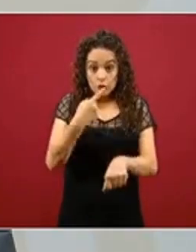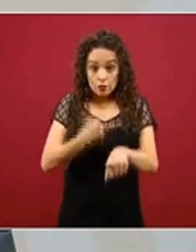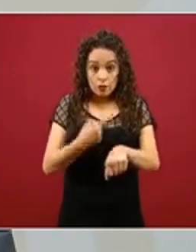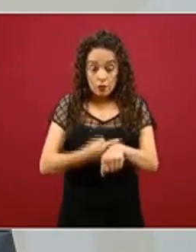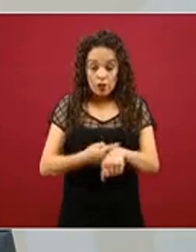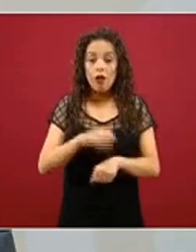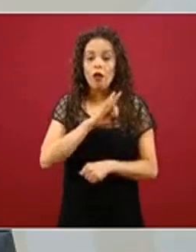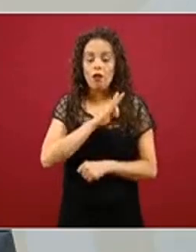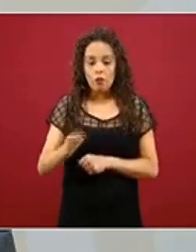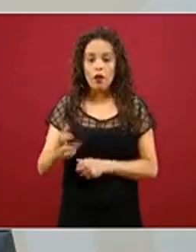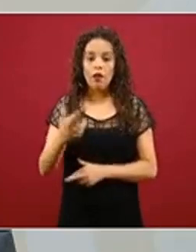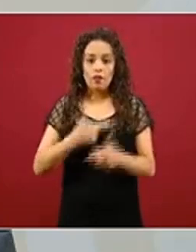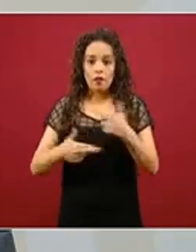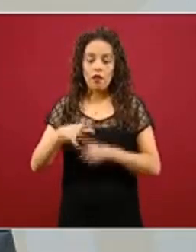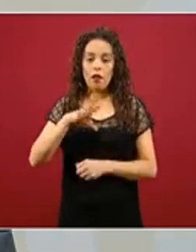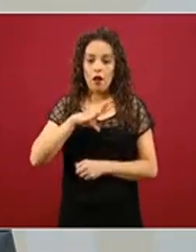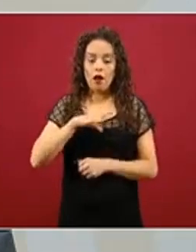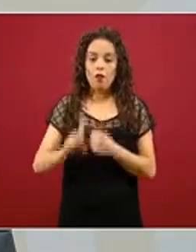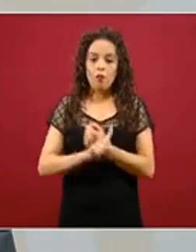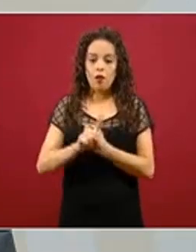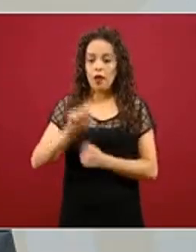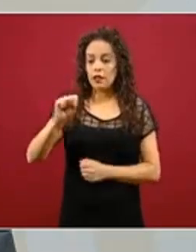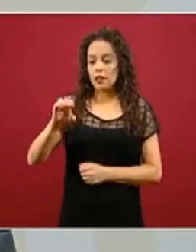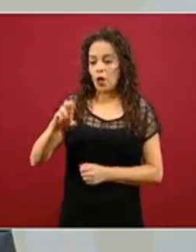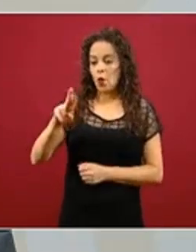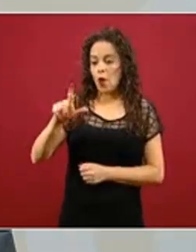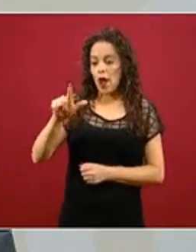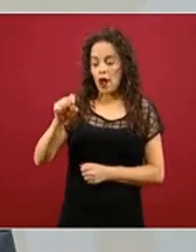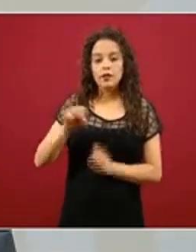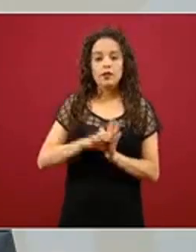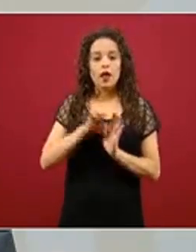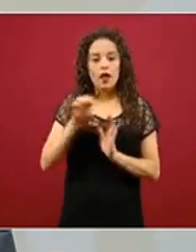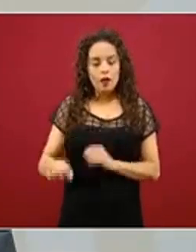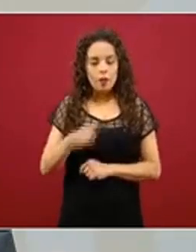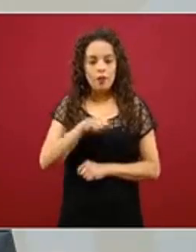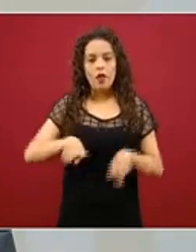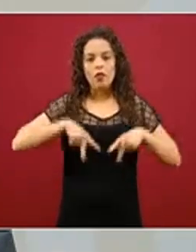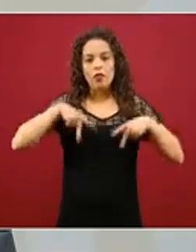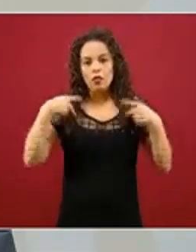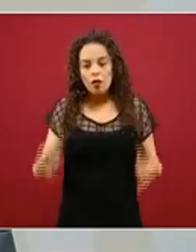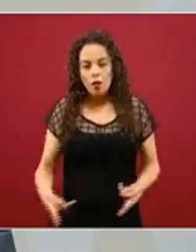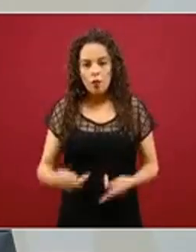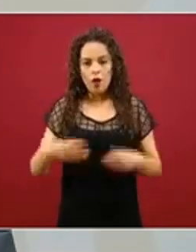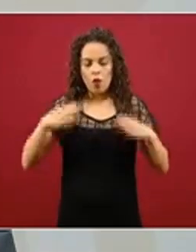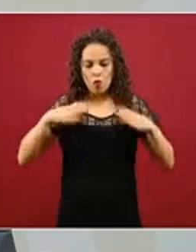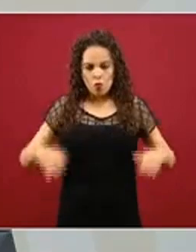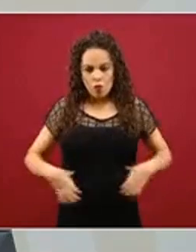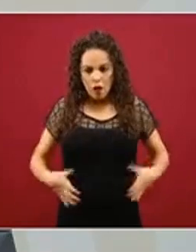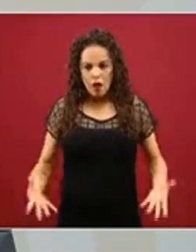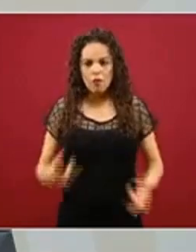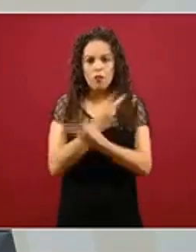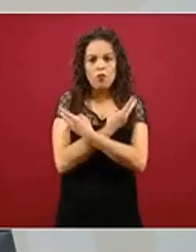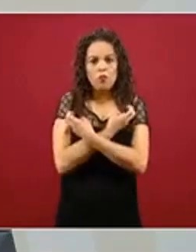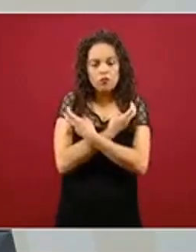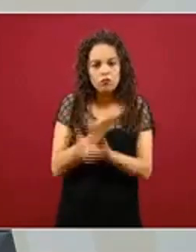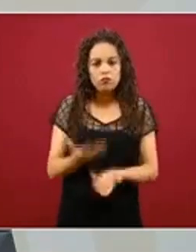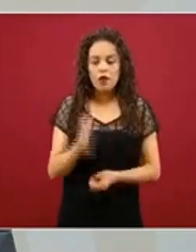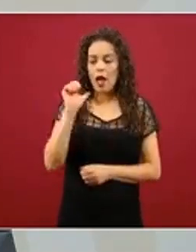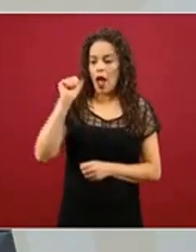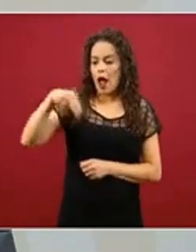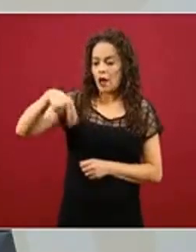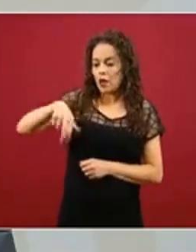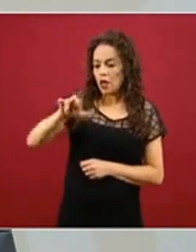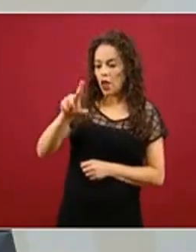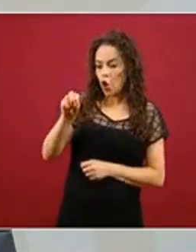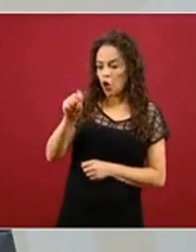enfermedad, cuando esta enfermedad es grave. Por ejemplo, debilidad muscular prolongada, alteraciones esqueléticas, anquilosis,